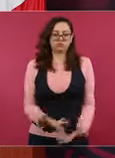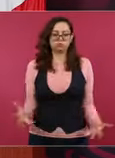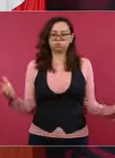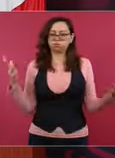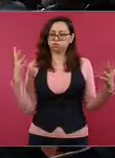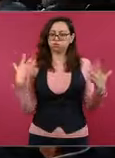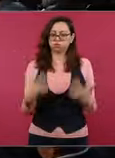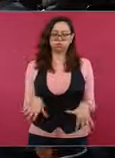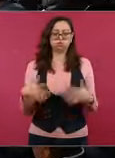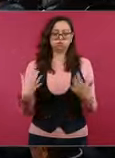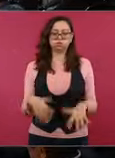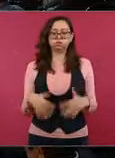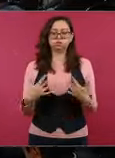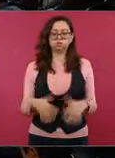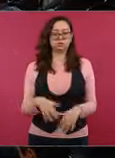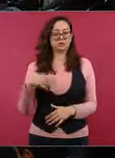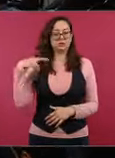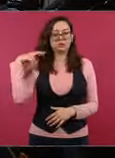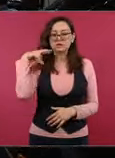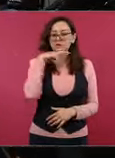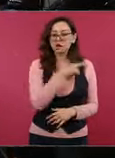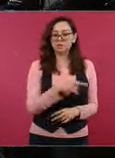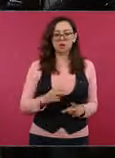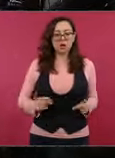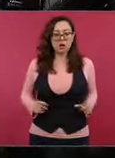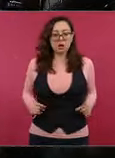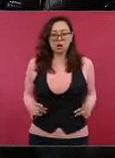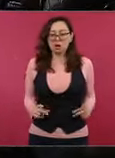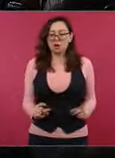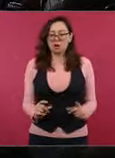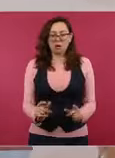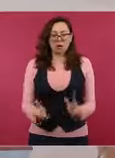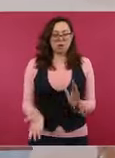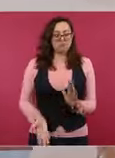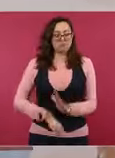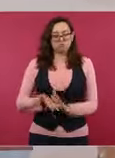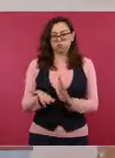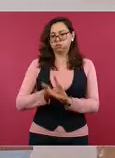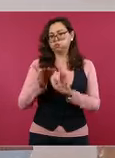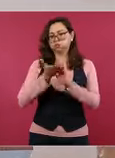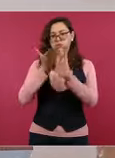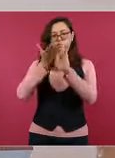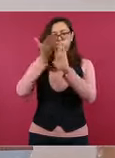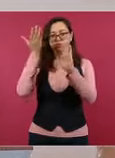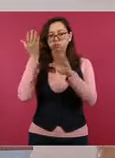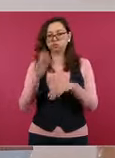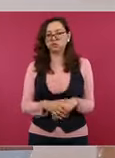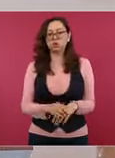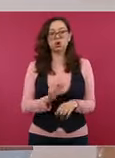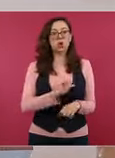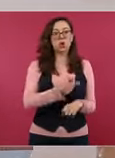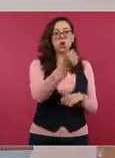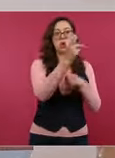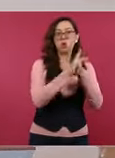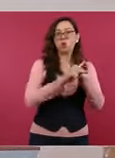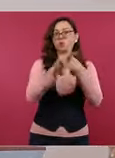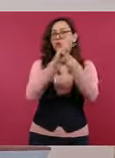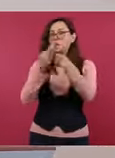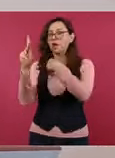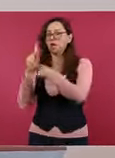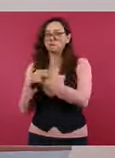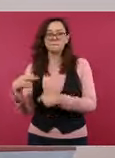hecha en tiempo récord. No hay un tren en el mundo que lo hayan